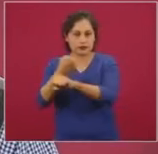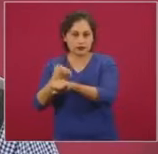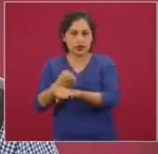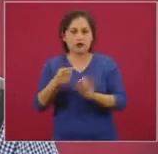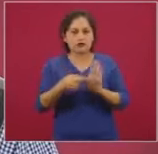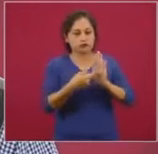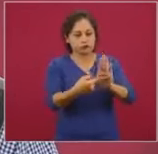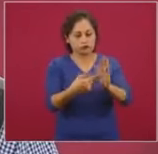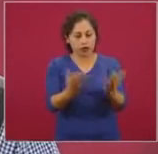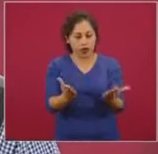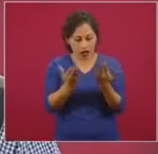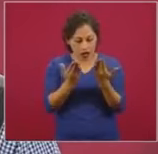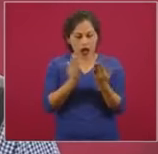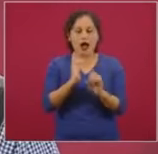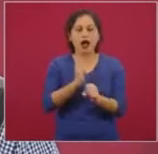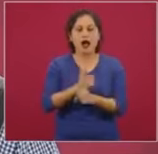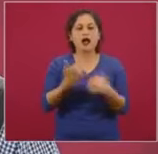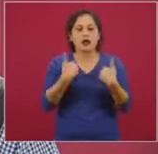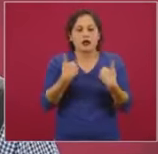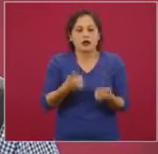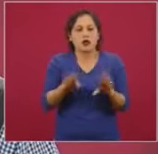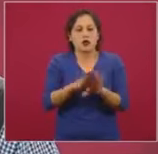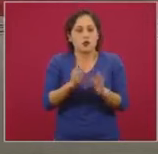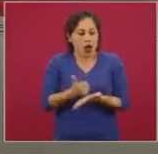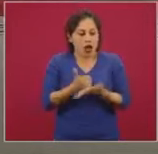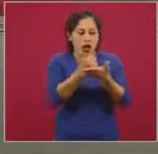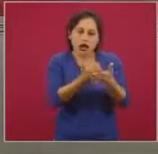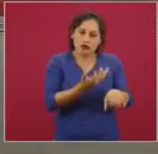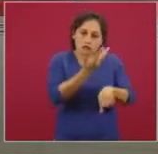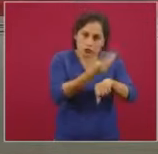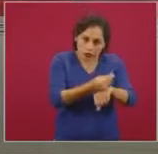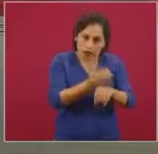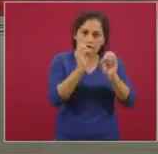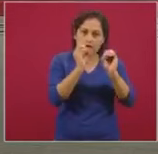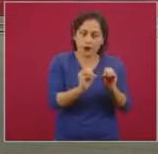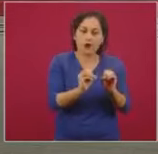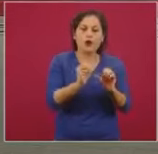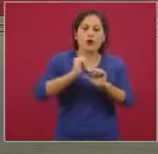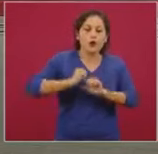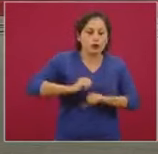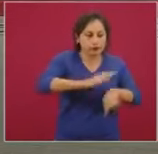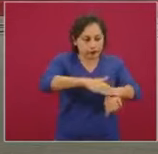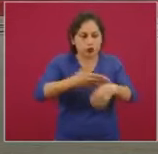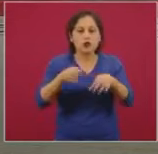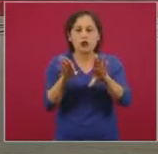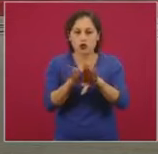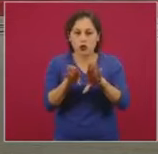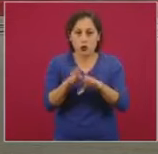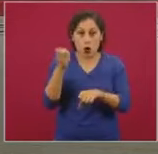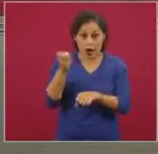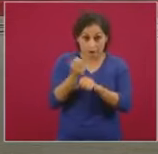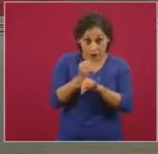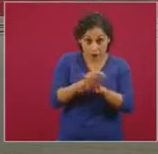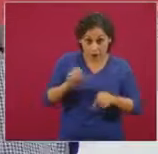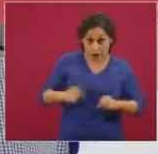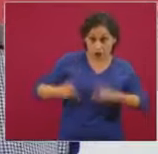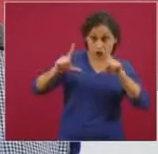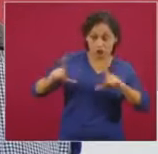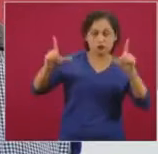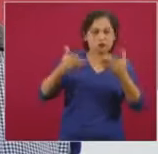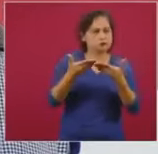acciones de intervención y comunicación correspondiente con las entidades. Esta información es pública, la pueden ustedes